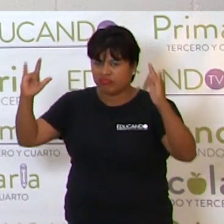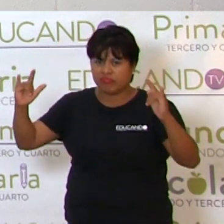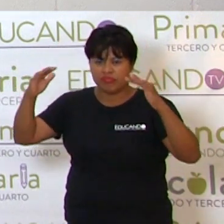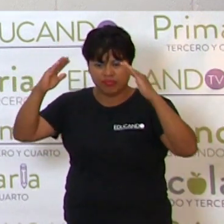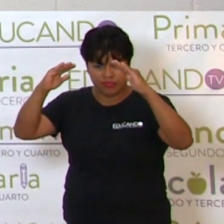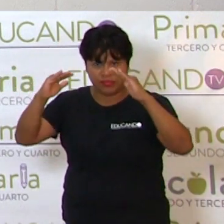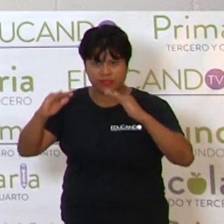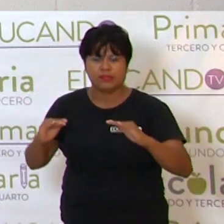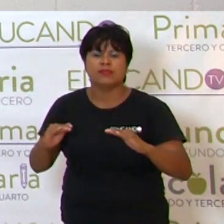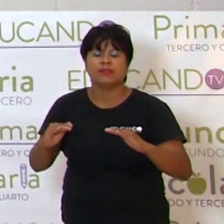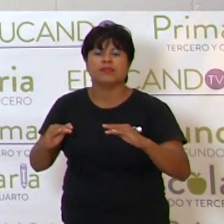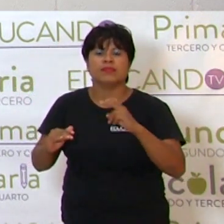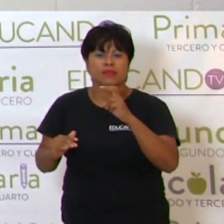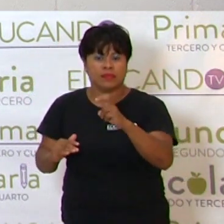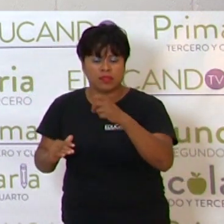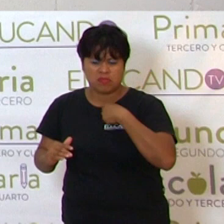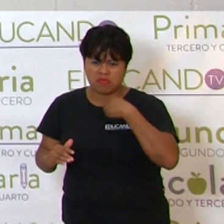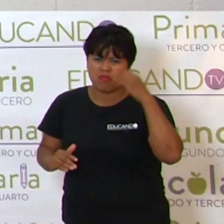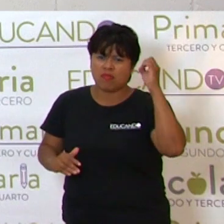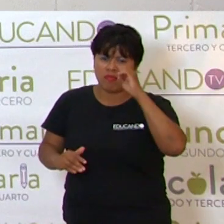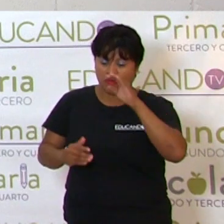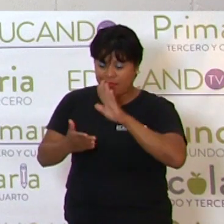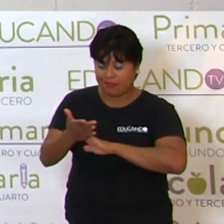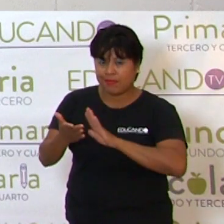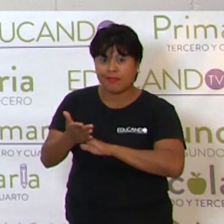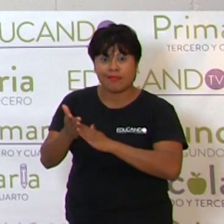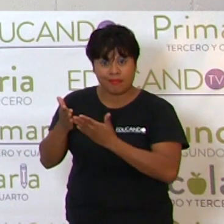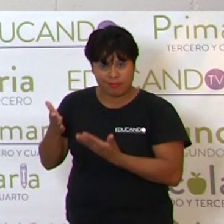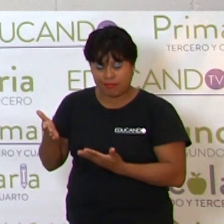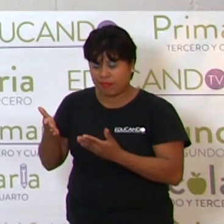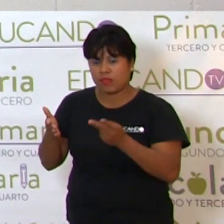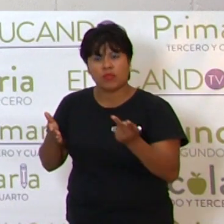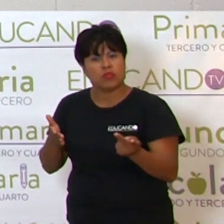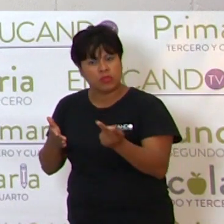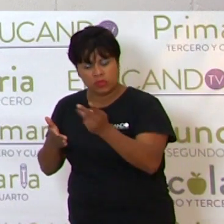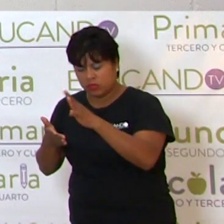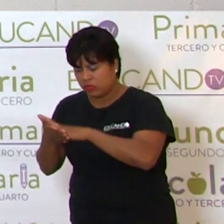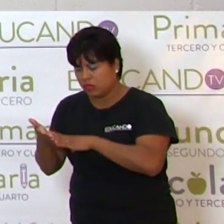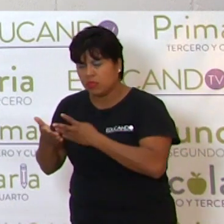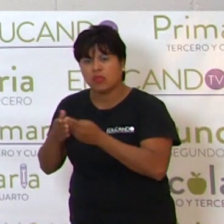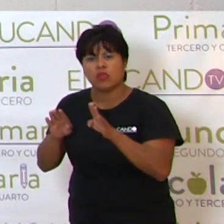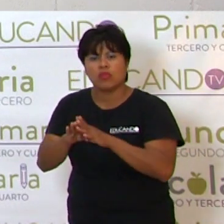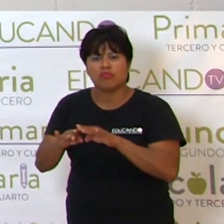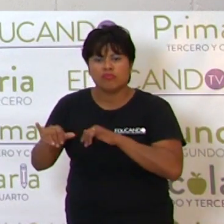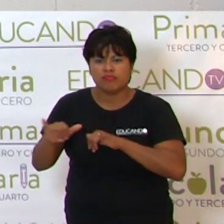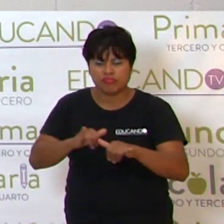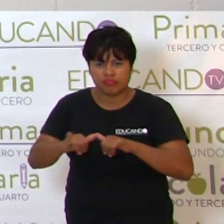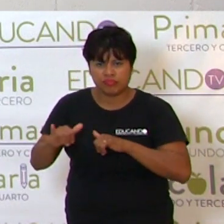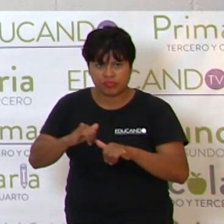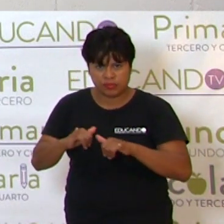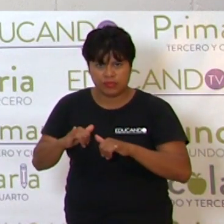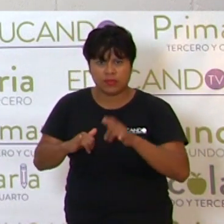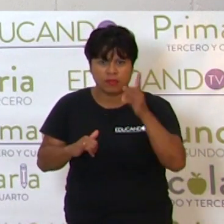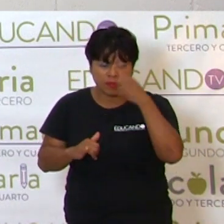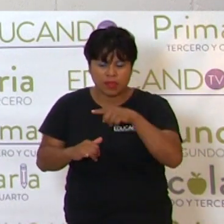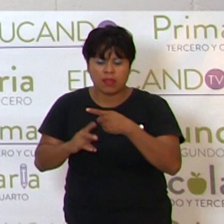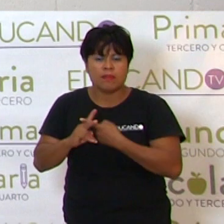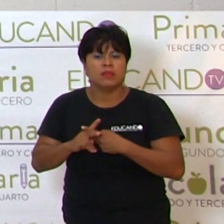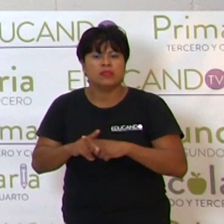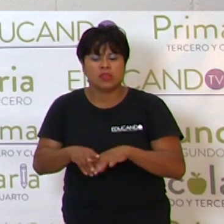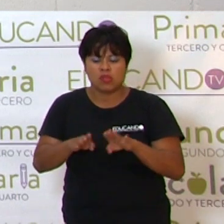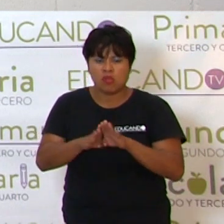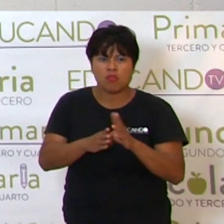Lo que yo sugiero es que en una hoja de papel ustedes hagan un croquis para empezar